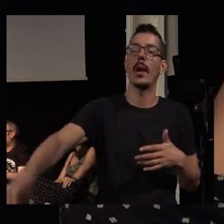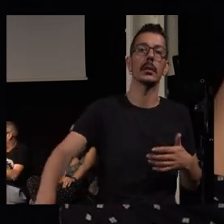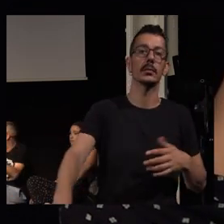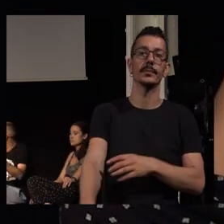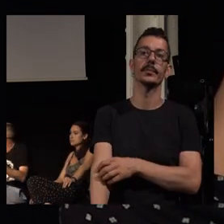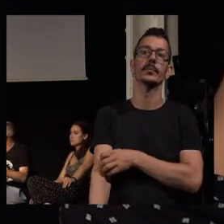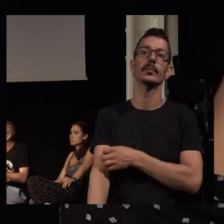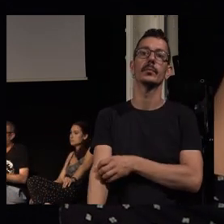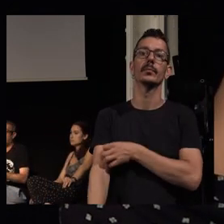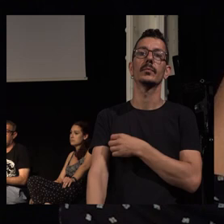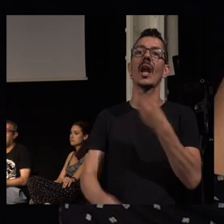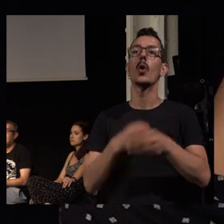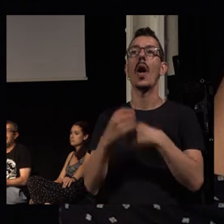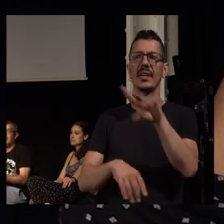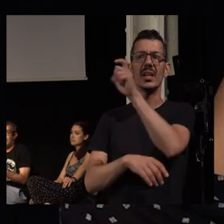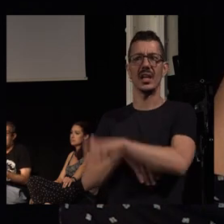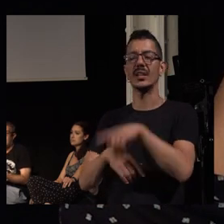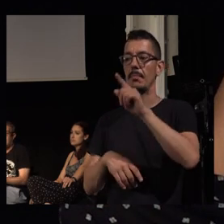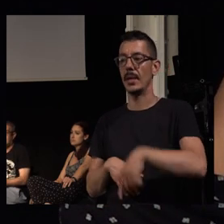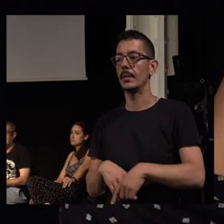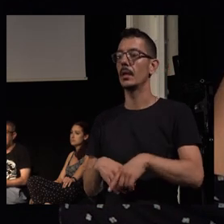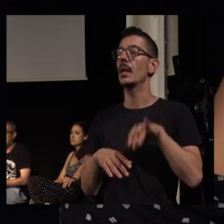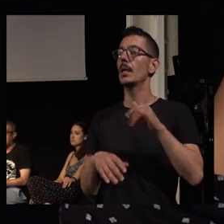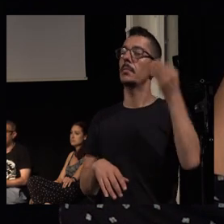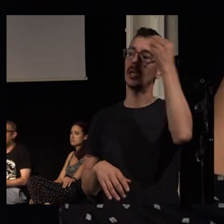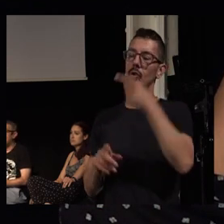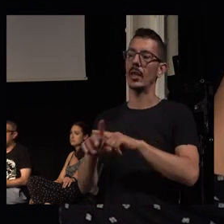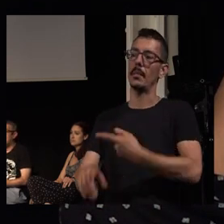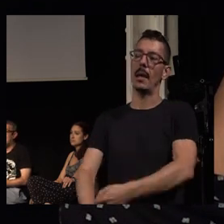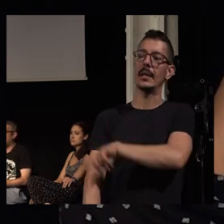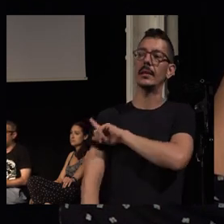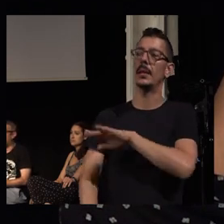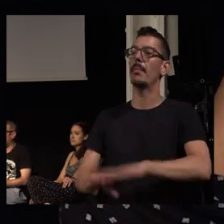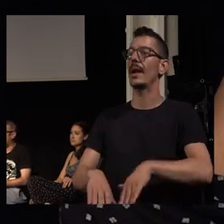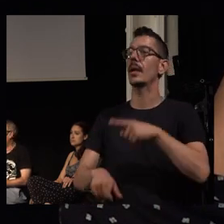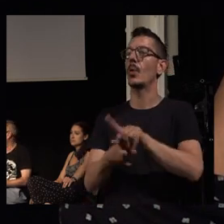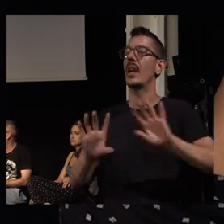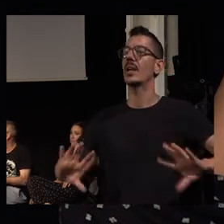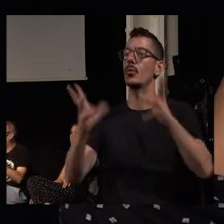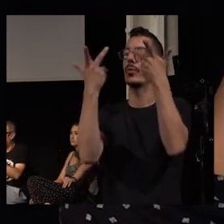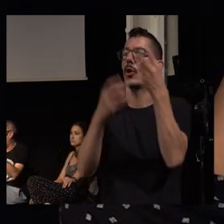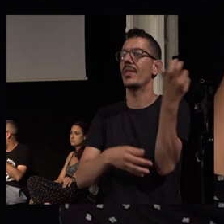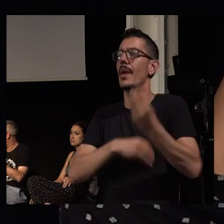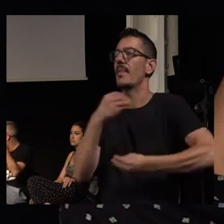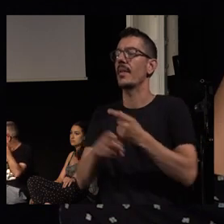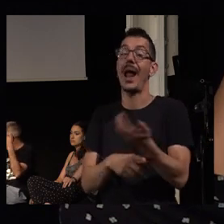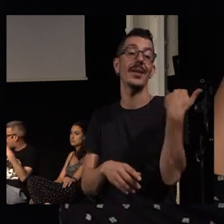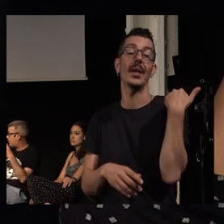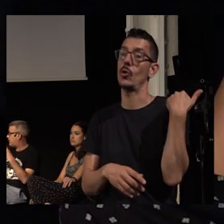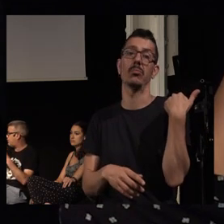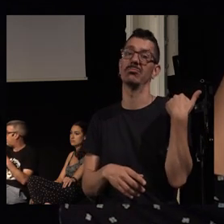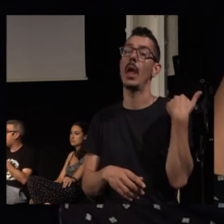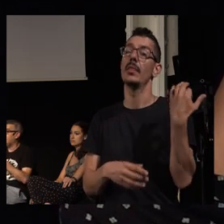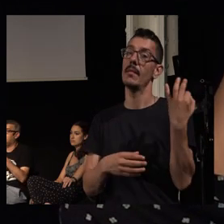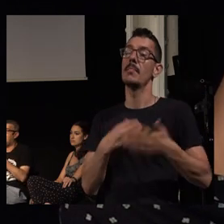Pues esto lo hacen también los italianos, etc. Y creo que hay que ser valientes y que la revolución tiene que ser ya no ayer, ya tenía que haber